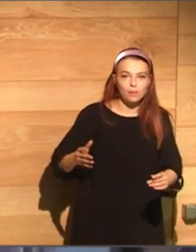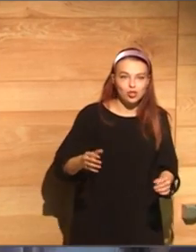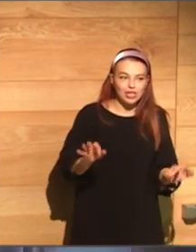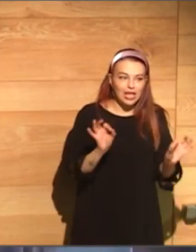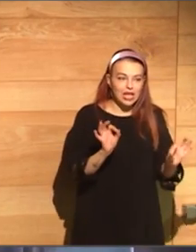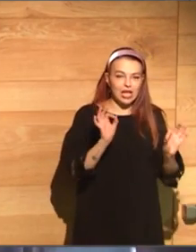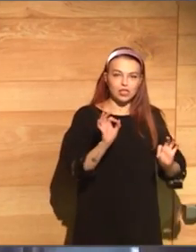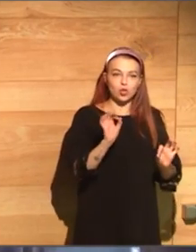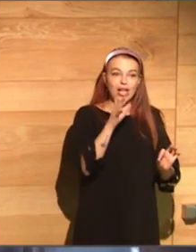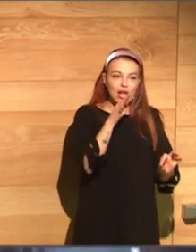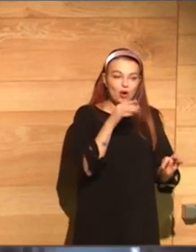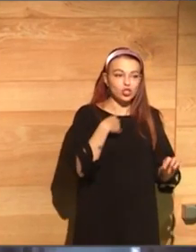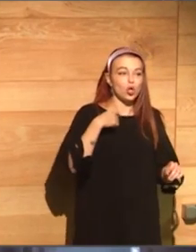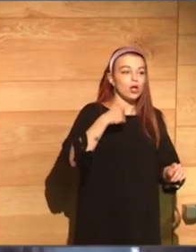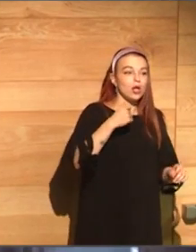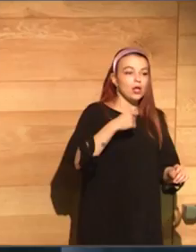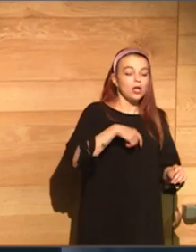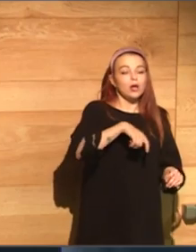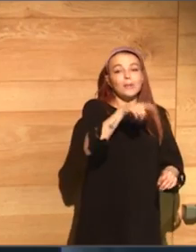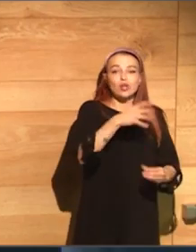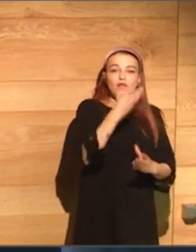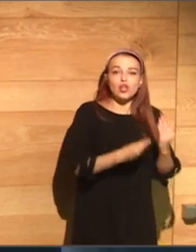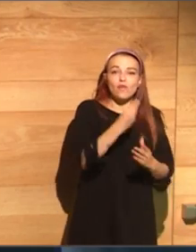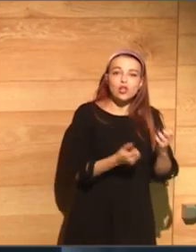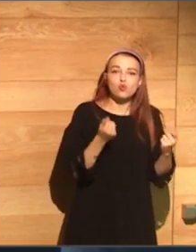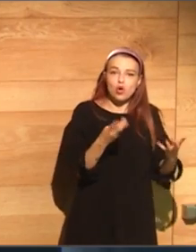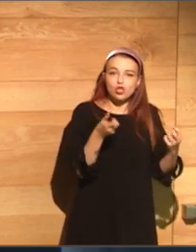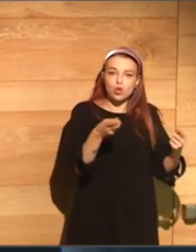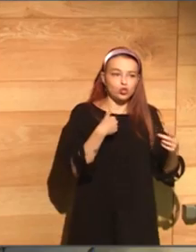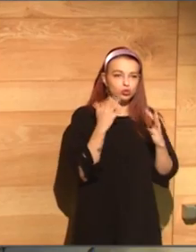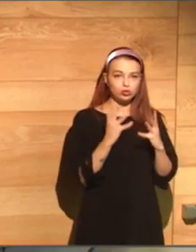estás contando los golpes que damos en la mesa cada uno. No voy a contar mi anécdota, seguro.